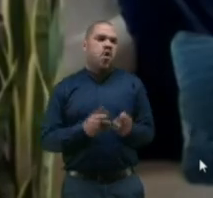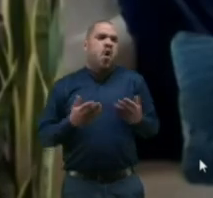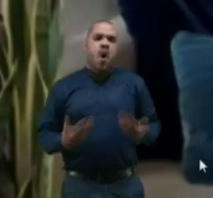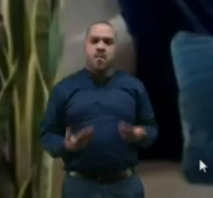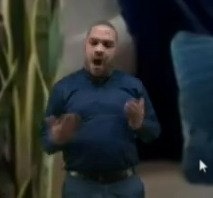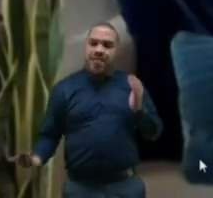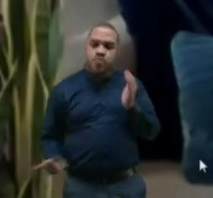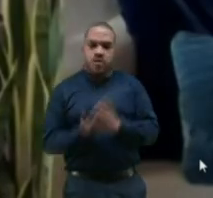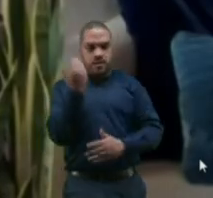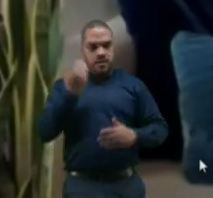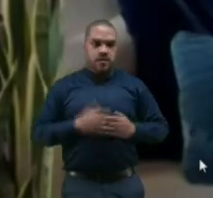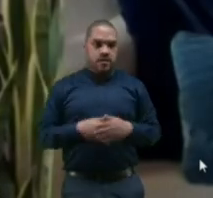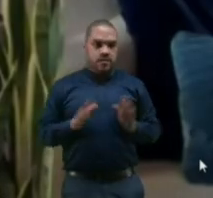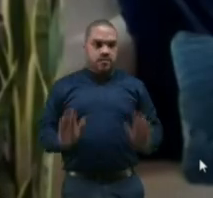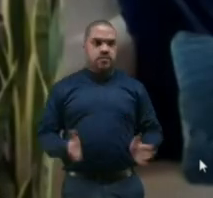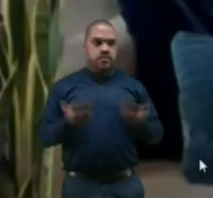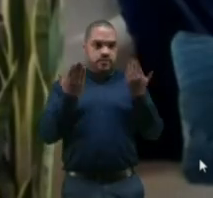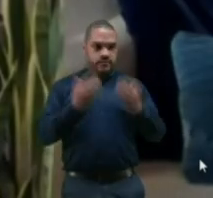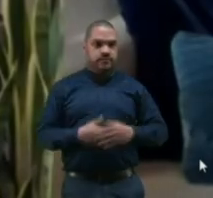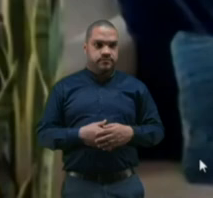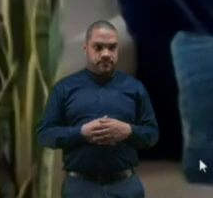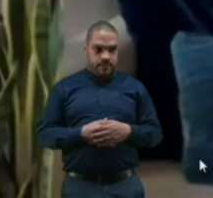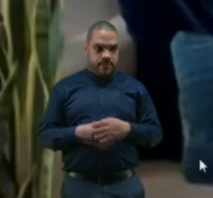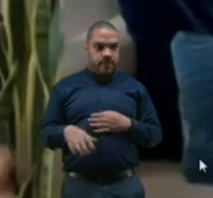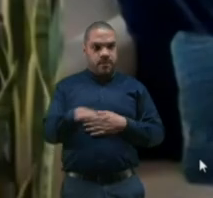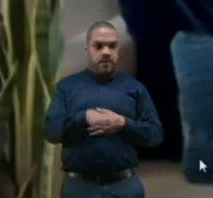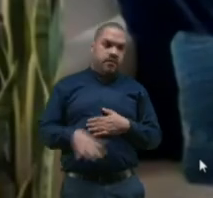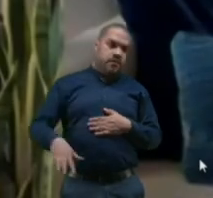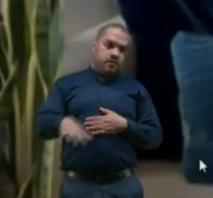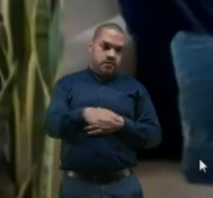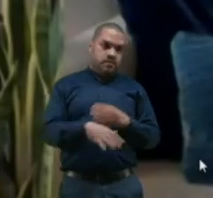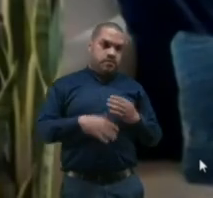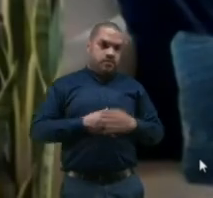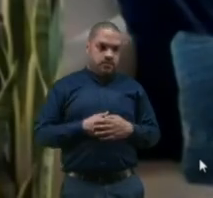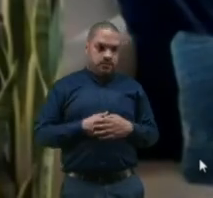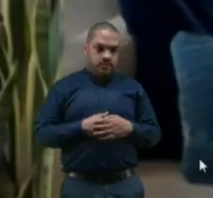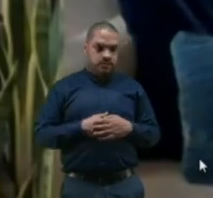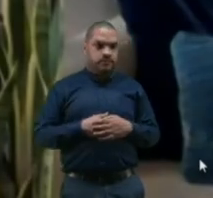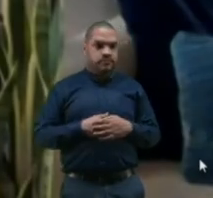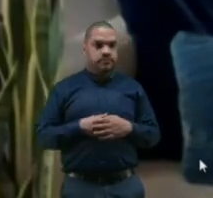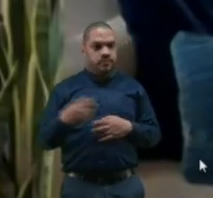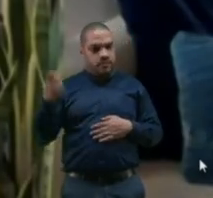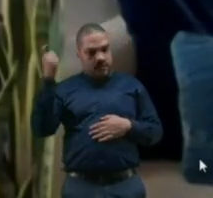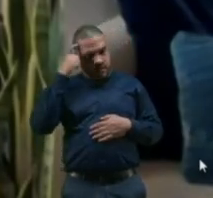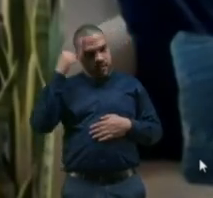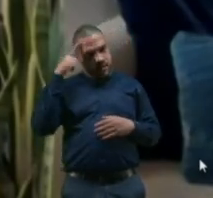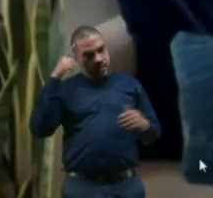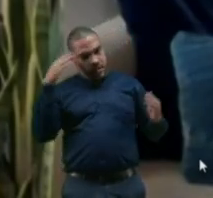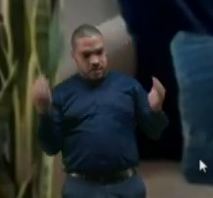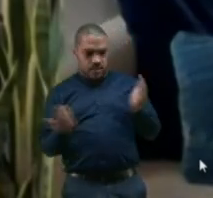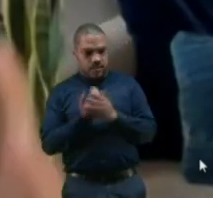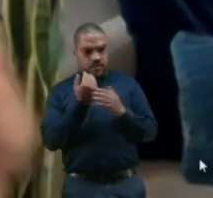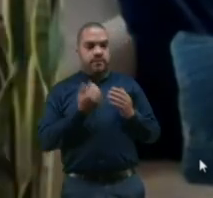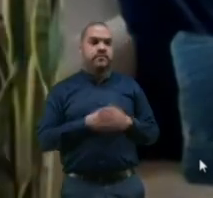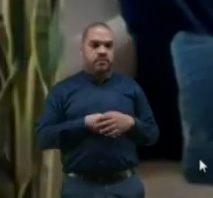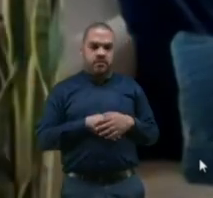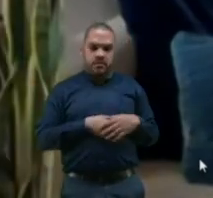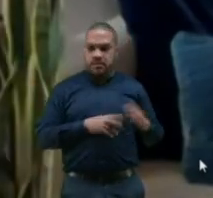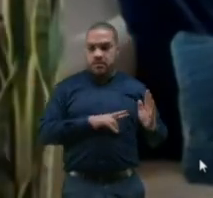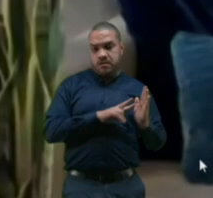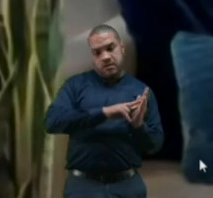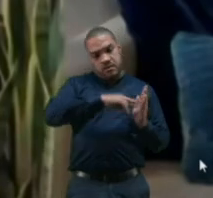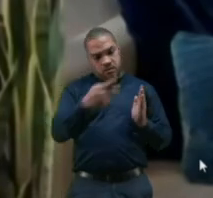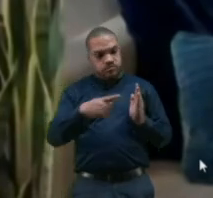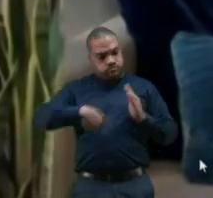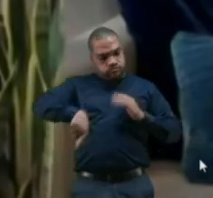así que bueno evolucionamos a utilizar inteligencia artificial tecnología móvil para poder